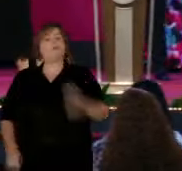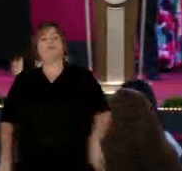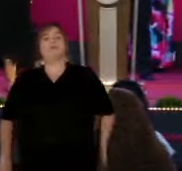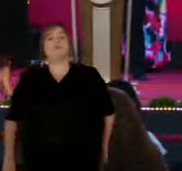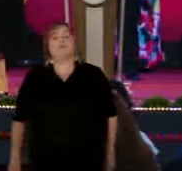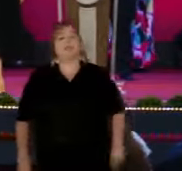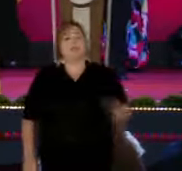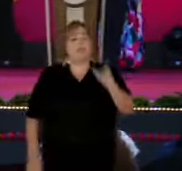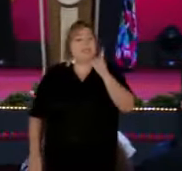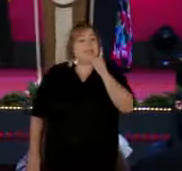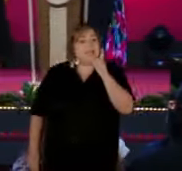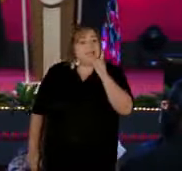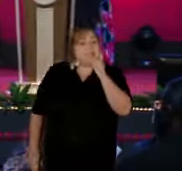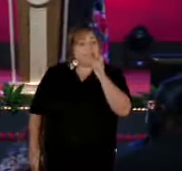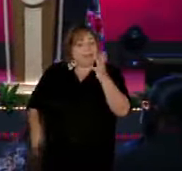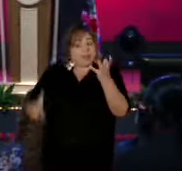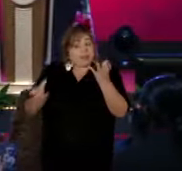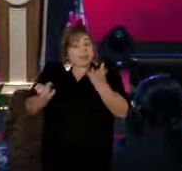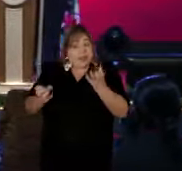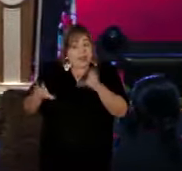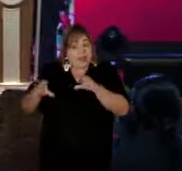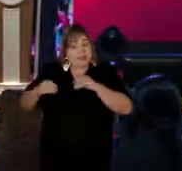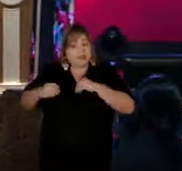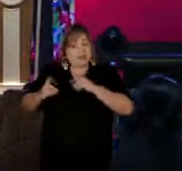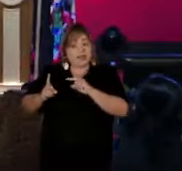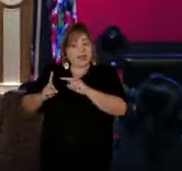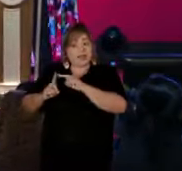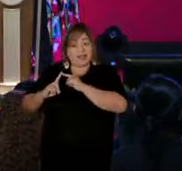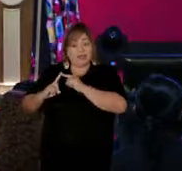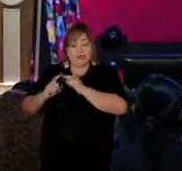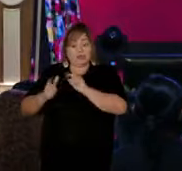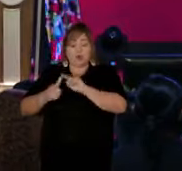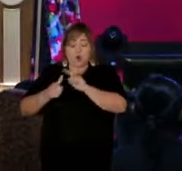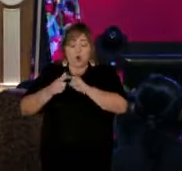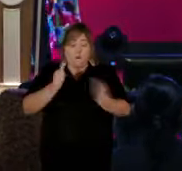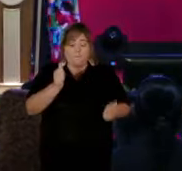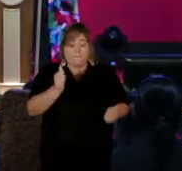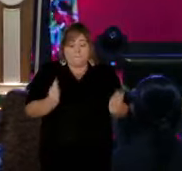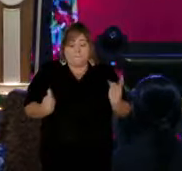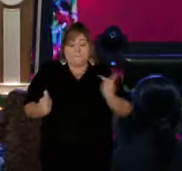¿Alguien más para recibir a Cristo, para reconciliarse?